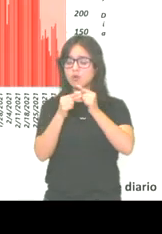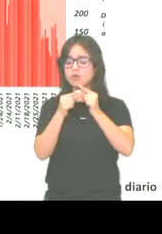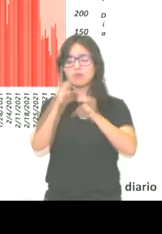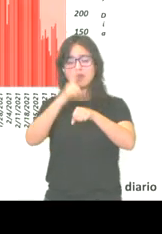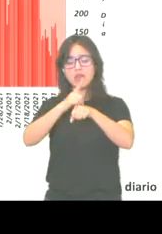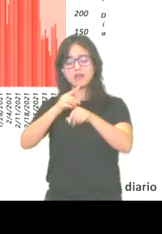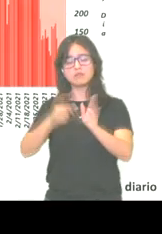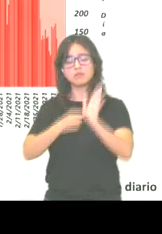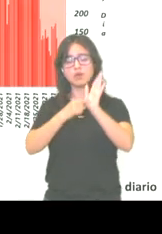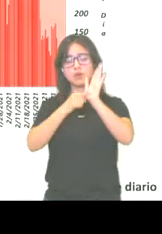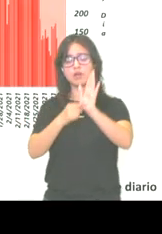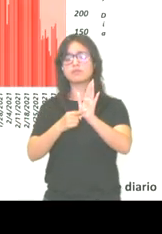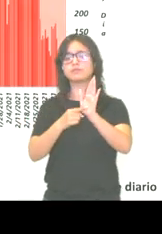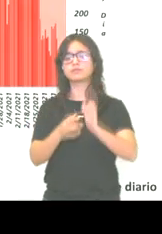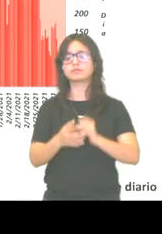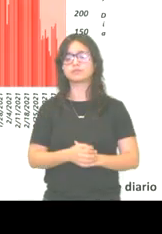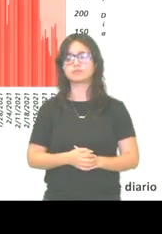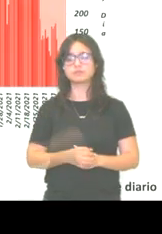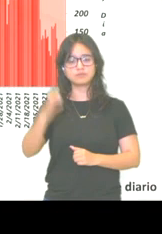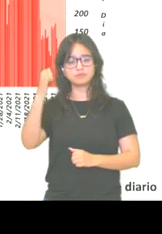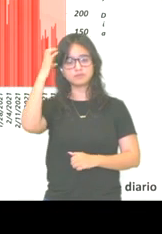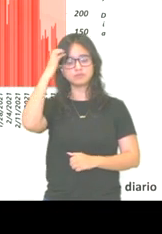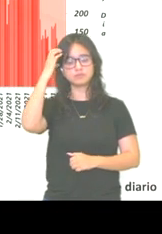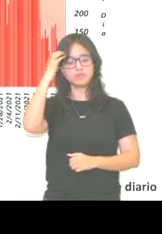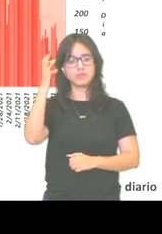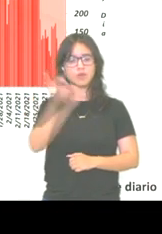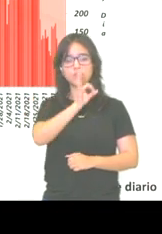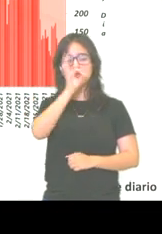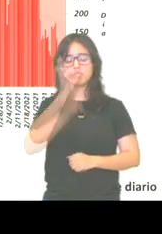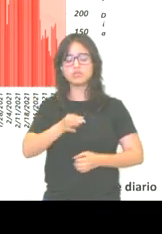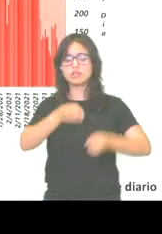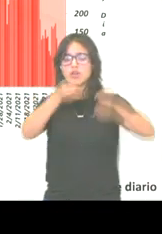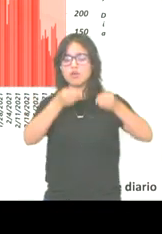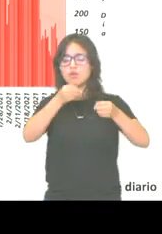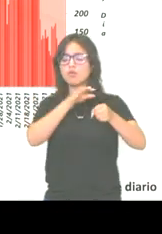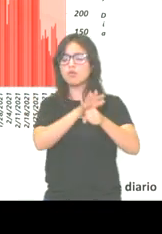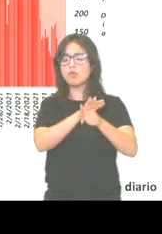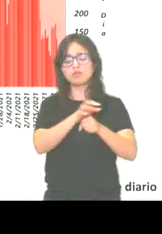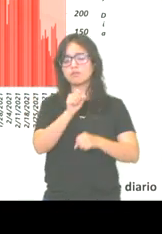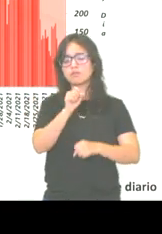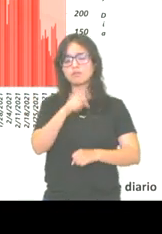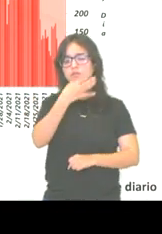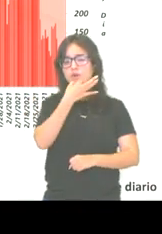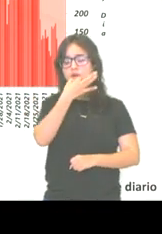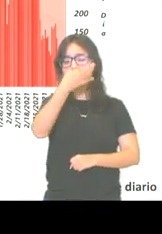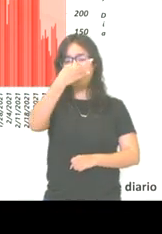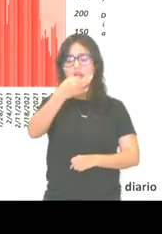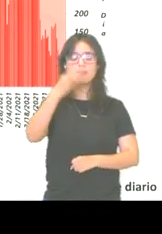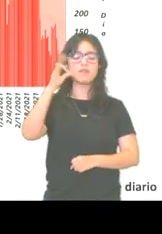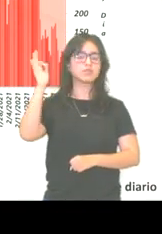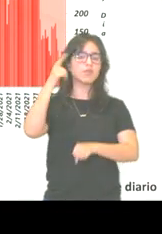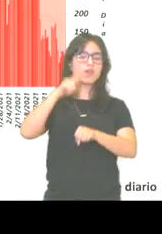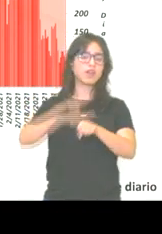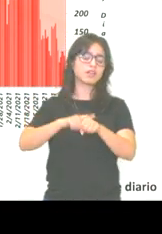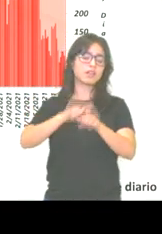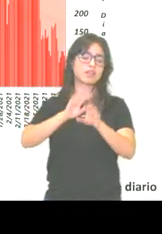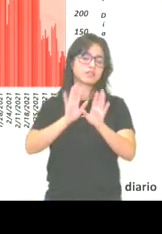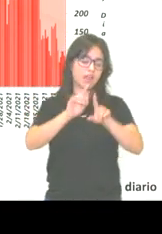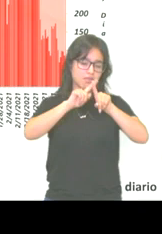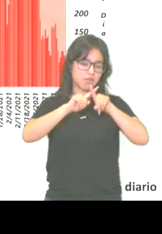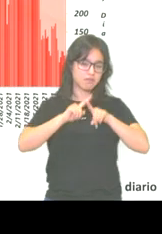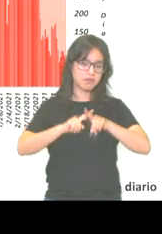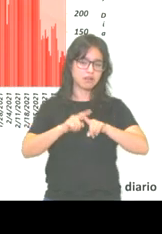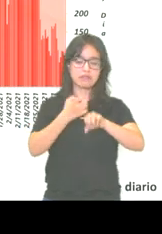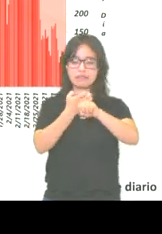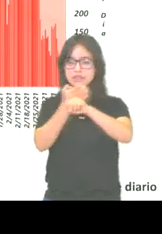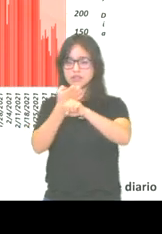También con el porcentaje de camas ocupadas que se reporta por parte de nivel federal, como también ya muchos de ellos